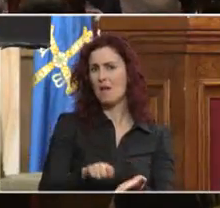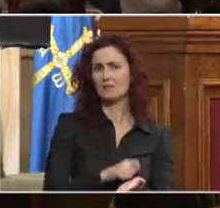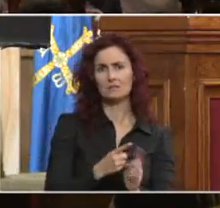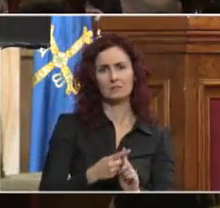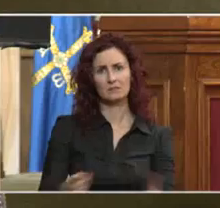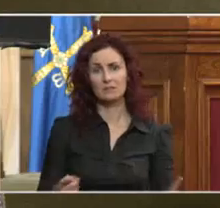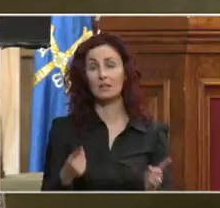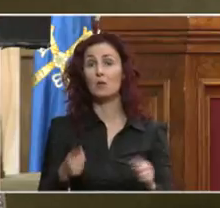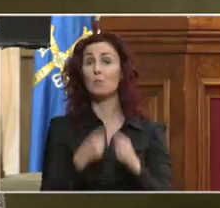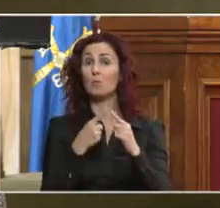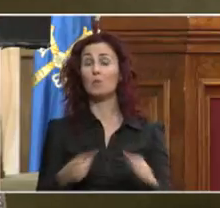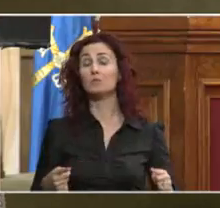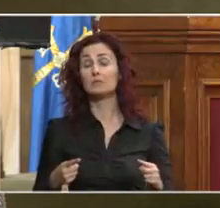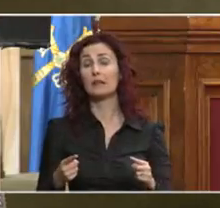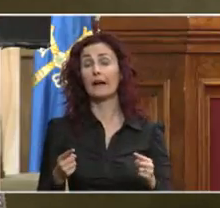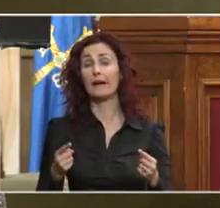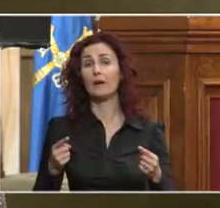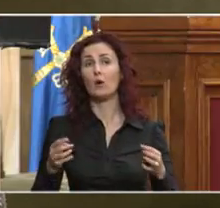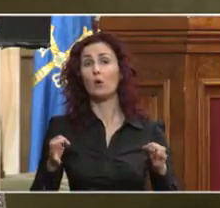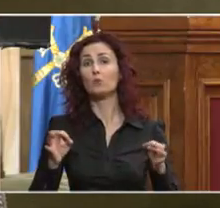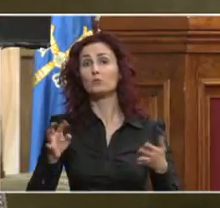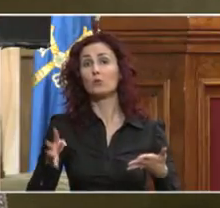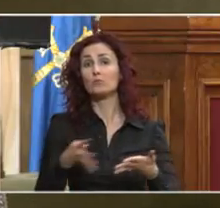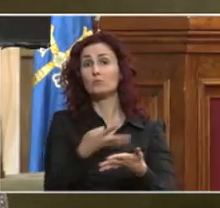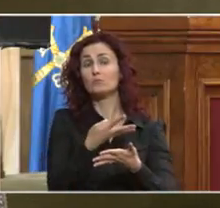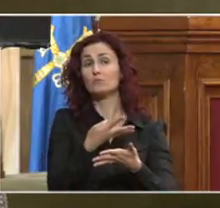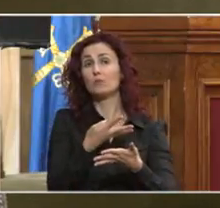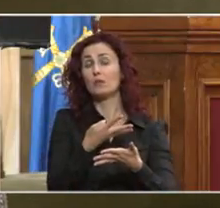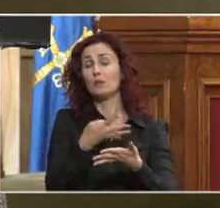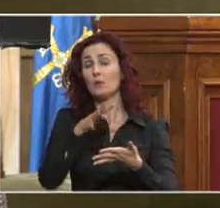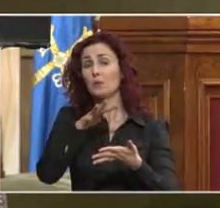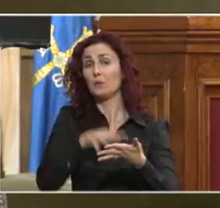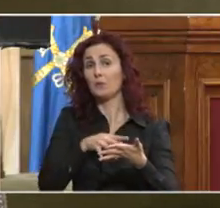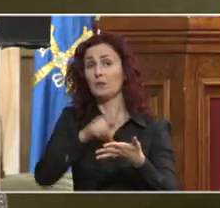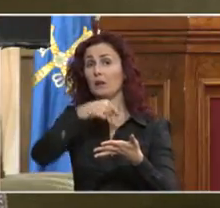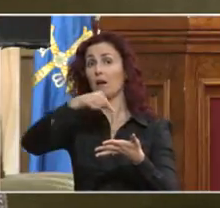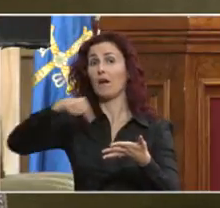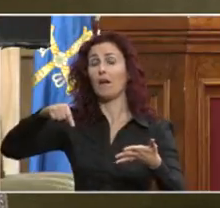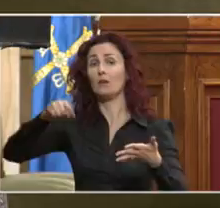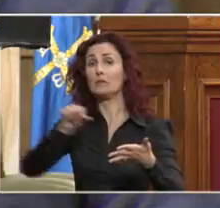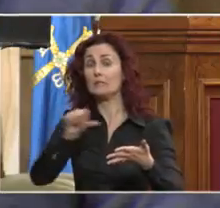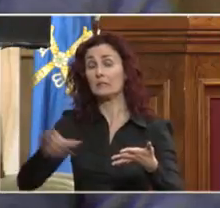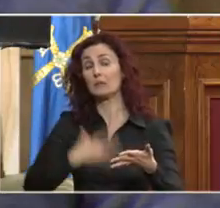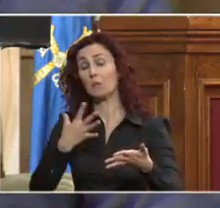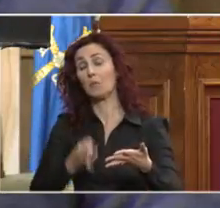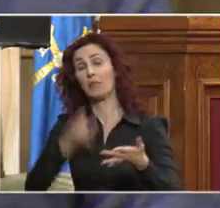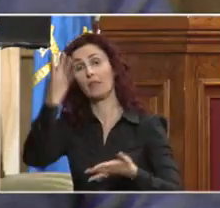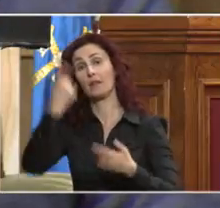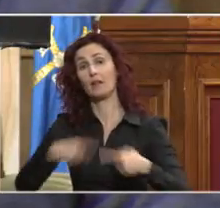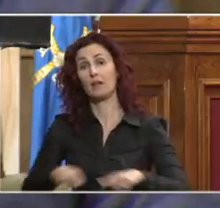Y la música se compone un poco más rápidamente, en una semana a veces uno ya tiene la obra